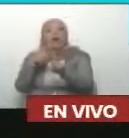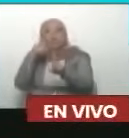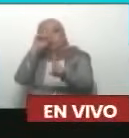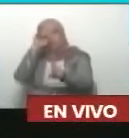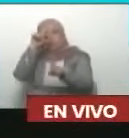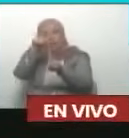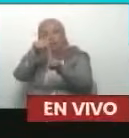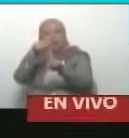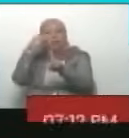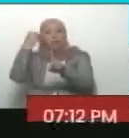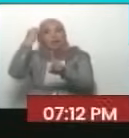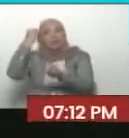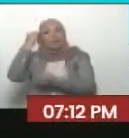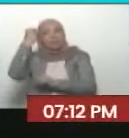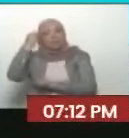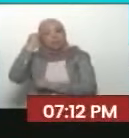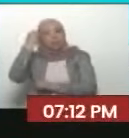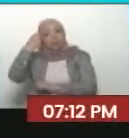visión crítica, autocrítica